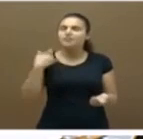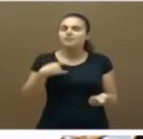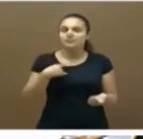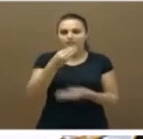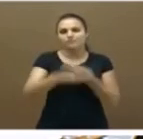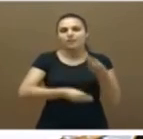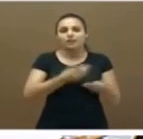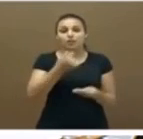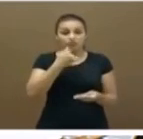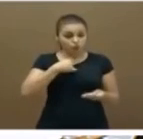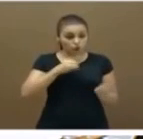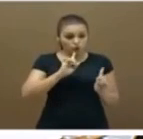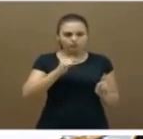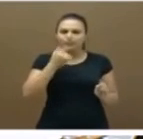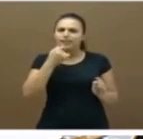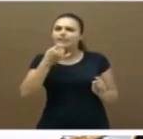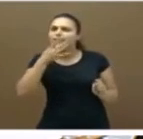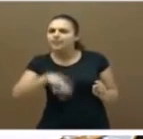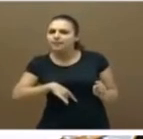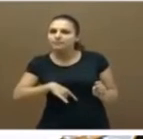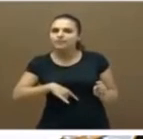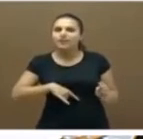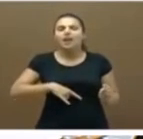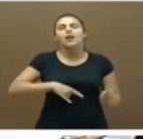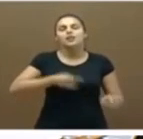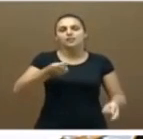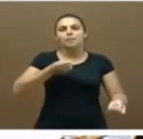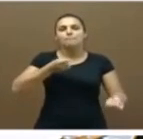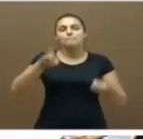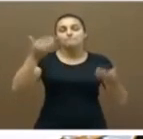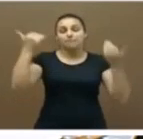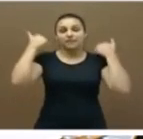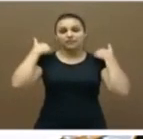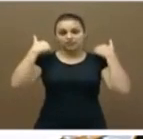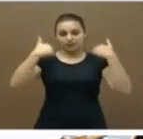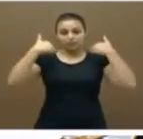Y no lo digo yo, lo dice la tesorera de la Junta de Extremadura, queda claro.